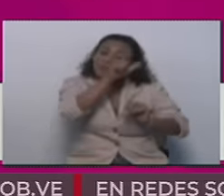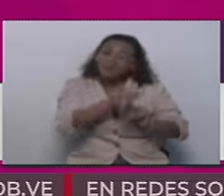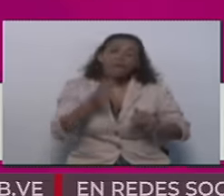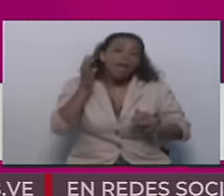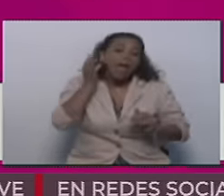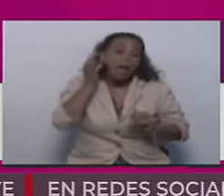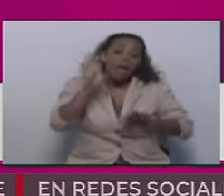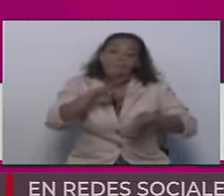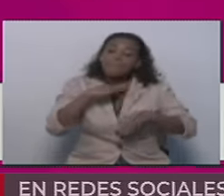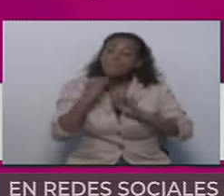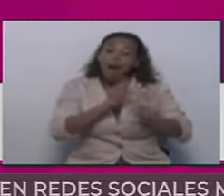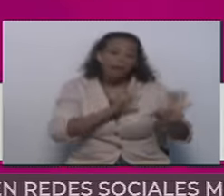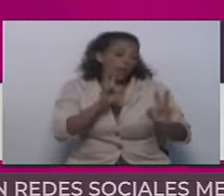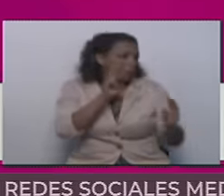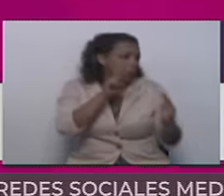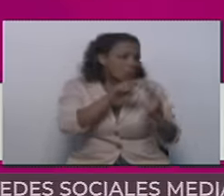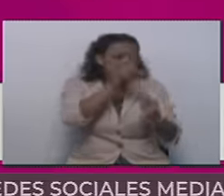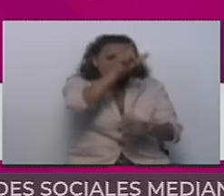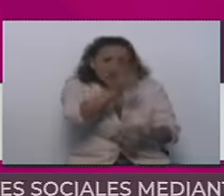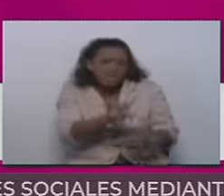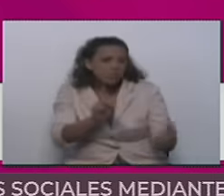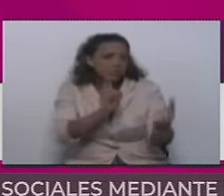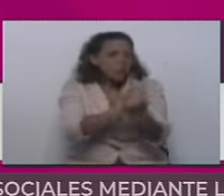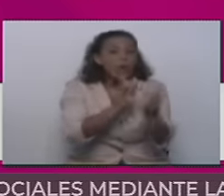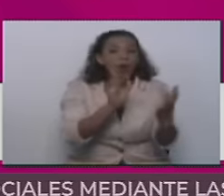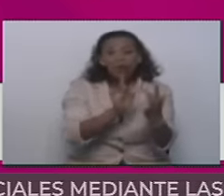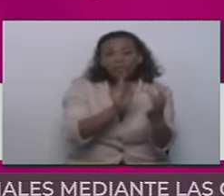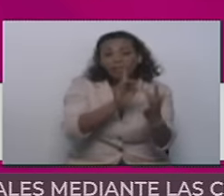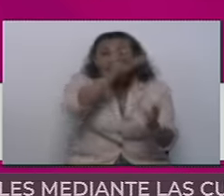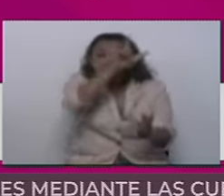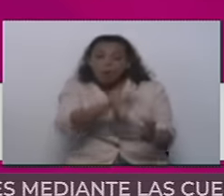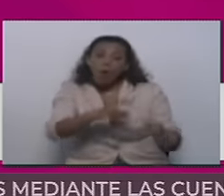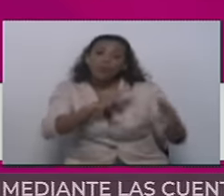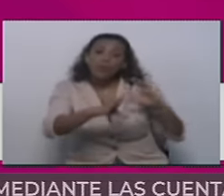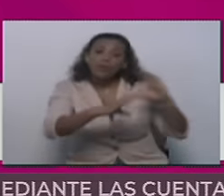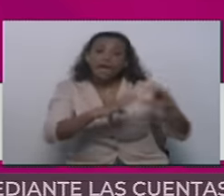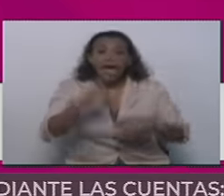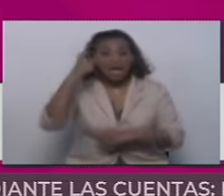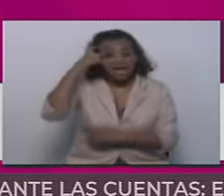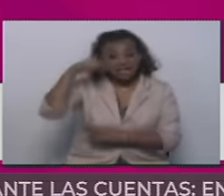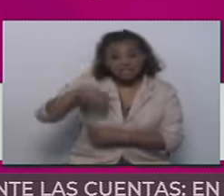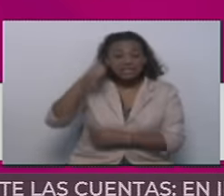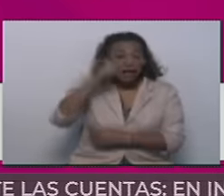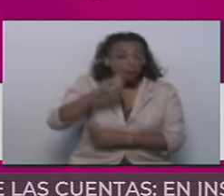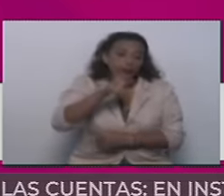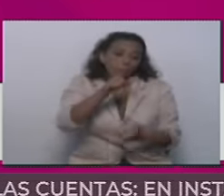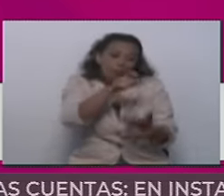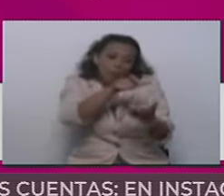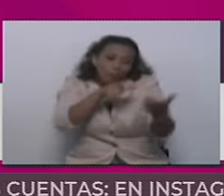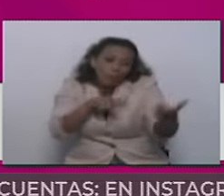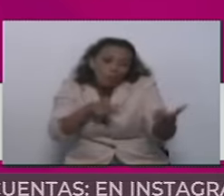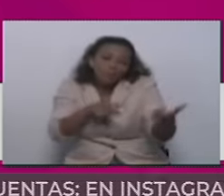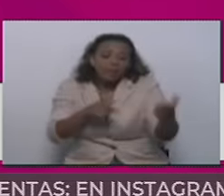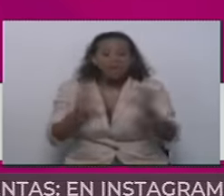la vi más físicamente. El último contacto que tuve con ella fue ese sábado, en el homenaje de las